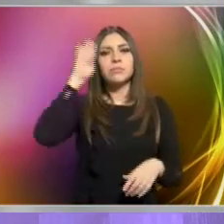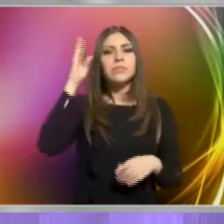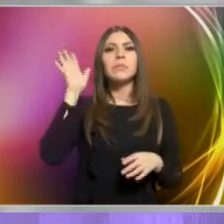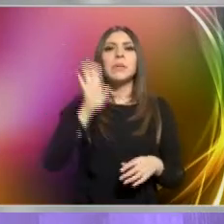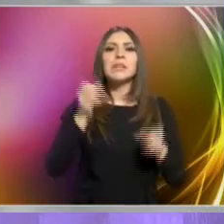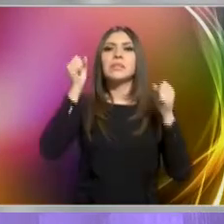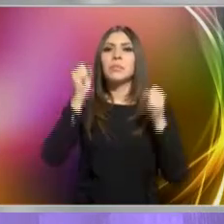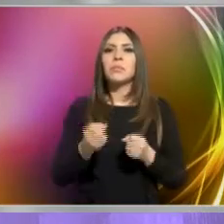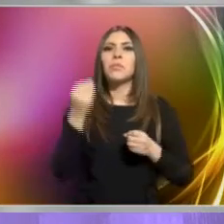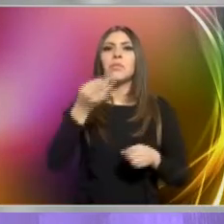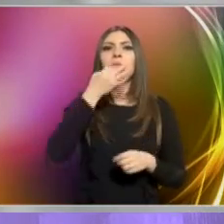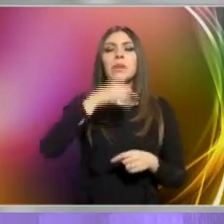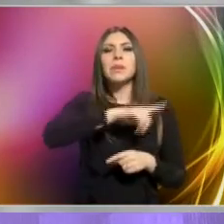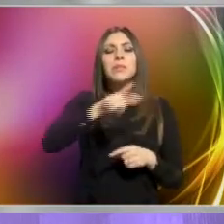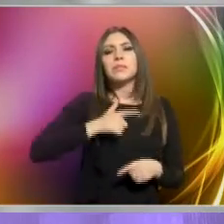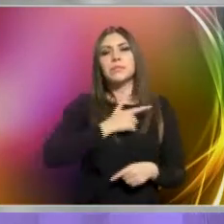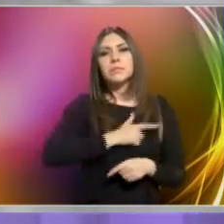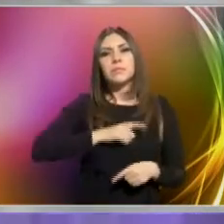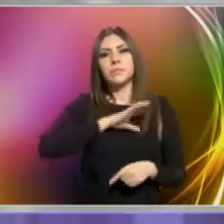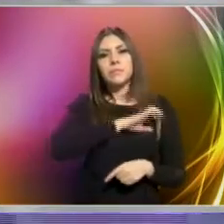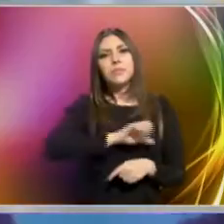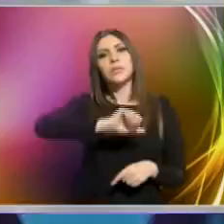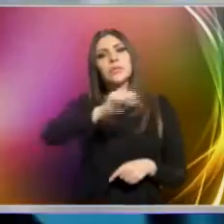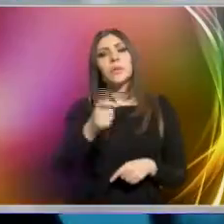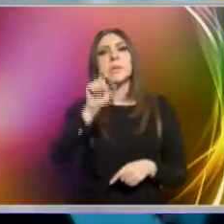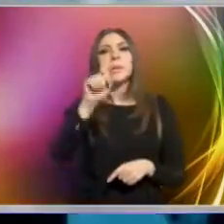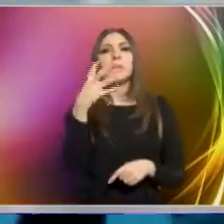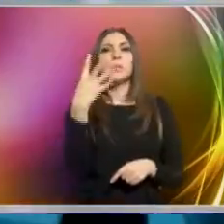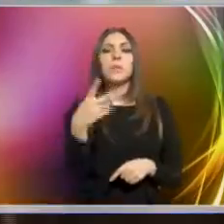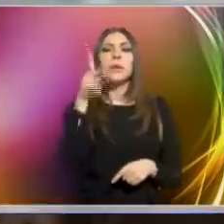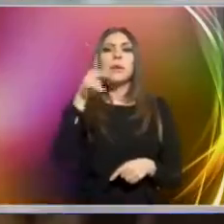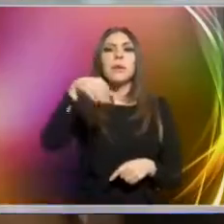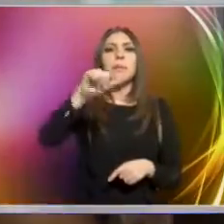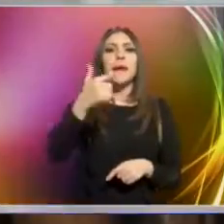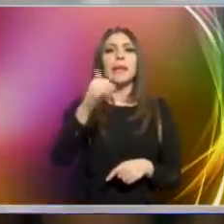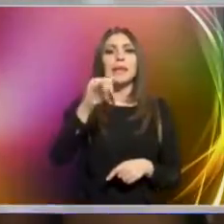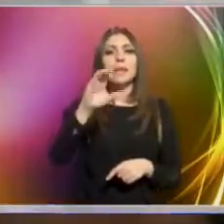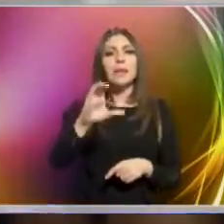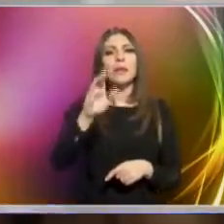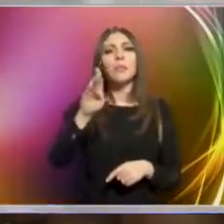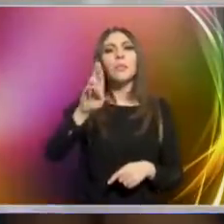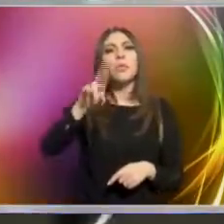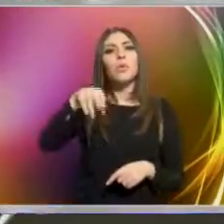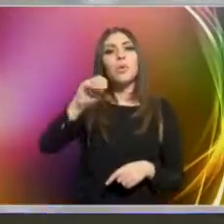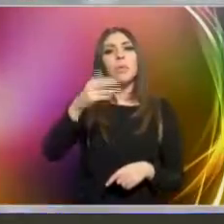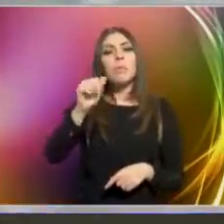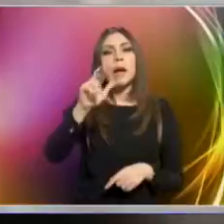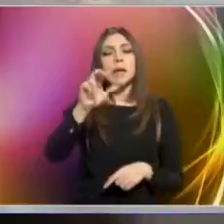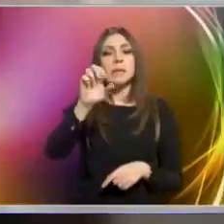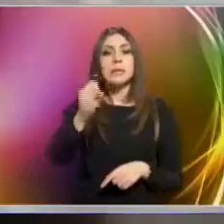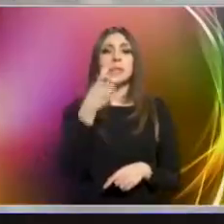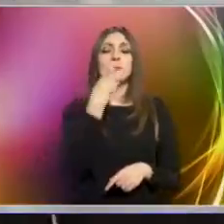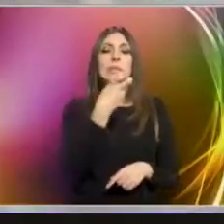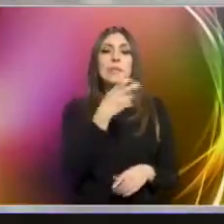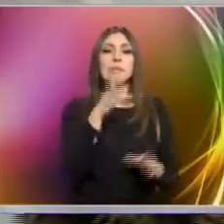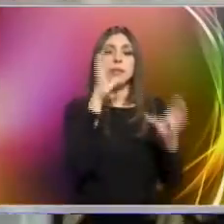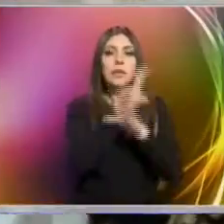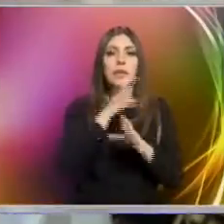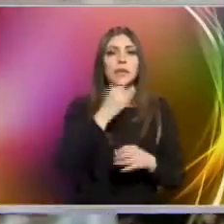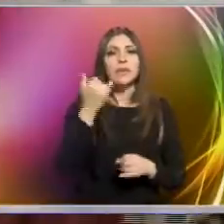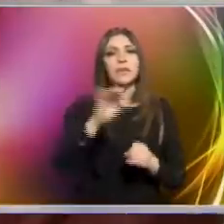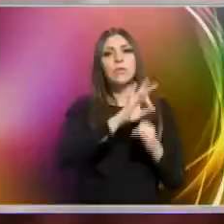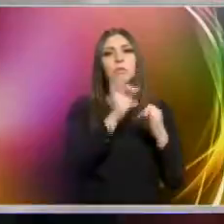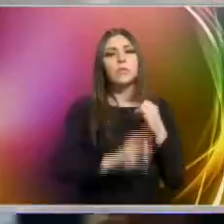estas fiestas. De ahí nos vamos con 24K Magic de Bruno Mars, un disco maravilloso y cerramos la lista con Volumen